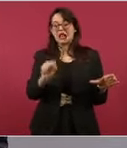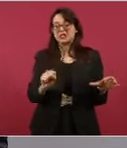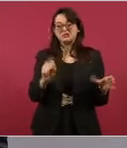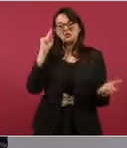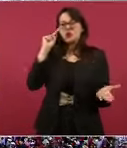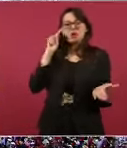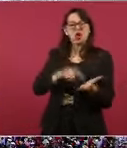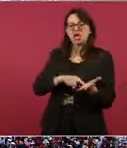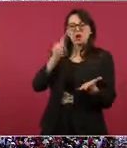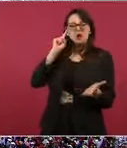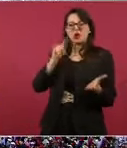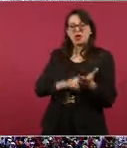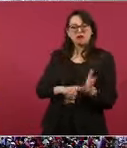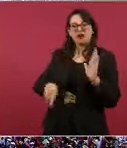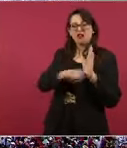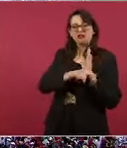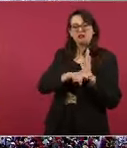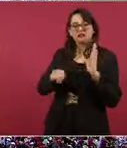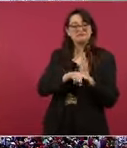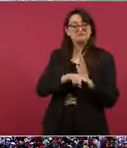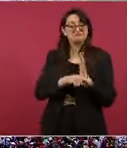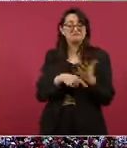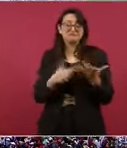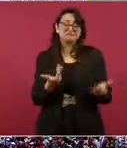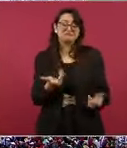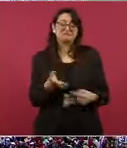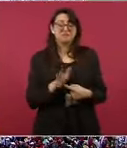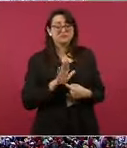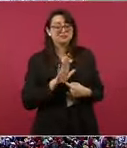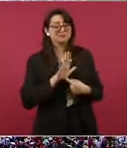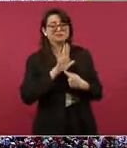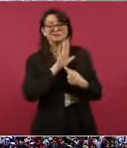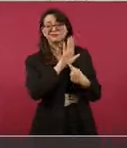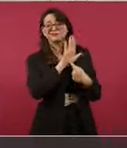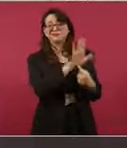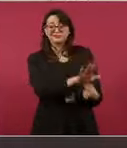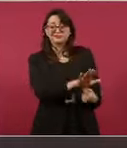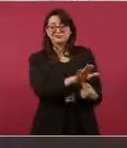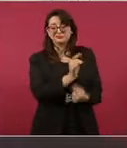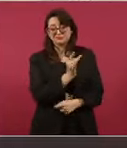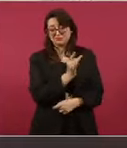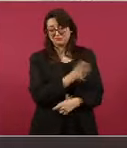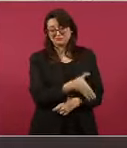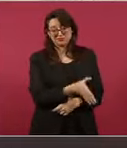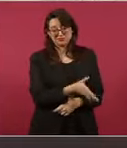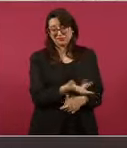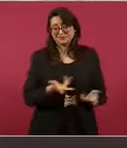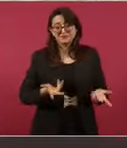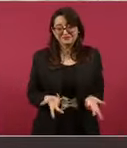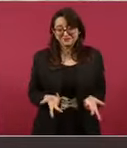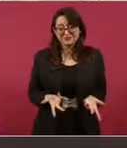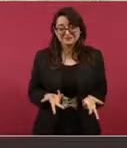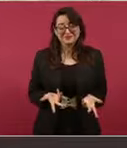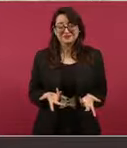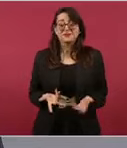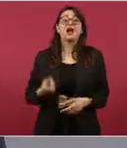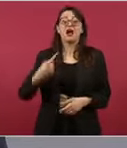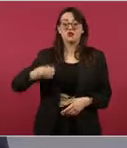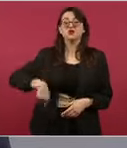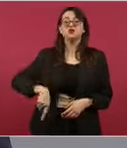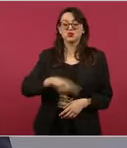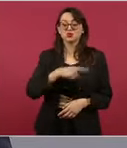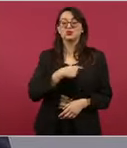gobierno. Hoy nuestro pueblo tiene el legítimo derecho de celebrar con orgullo, junto